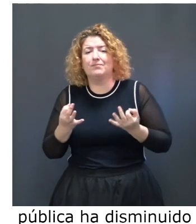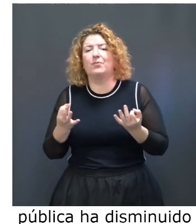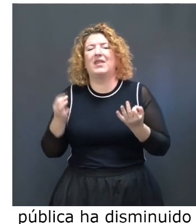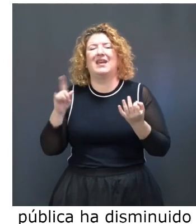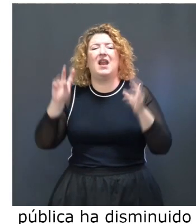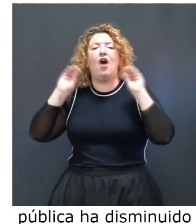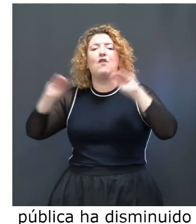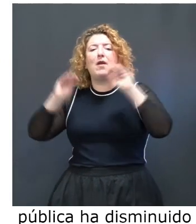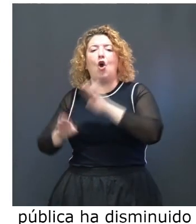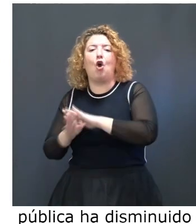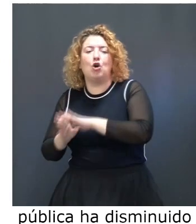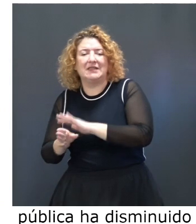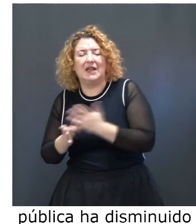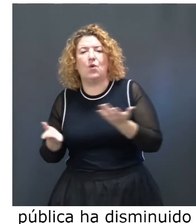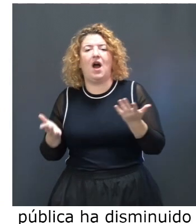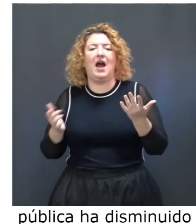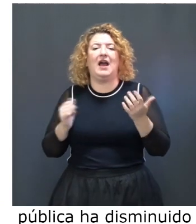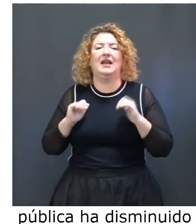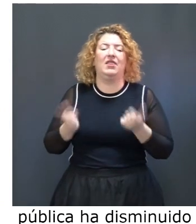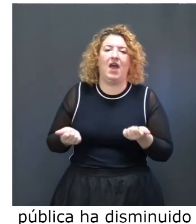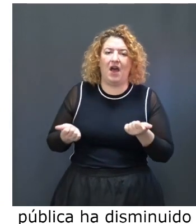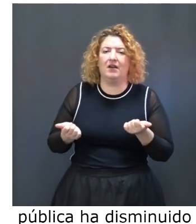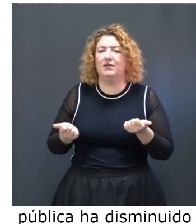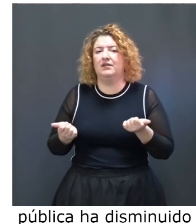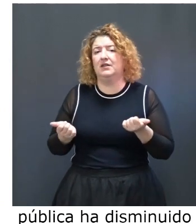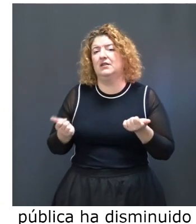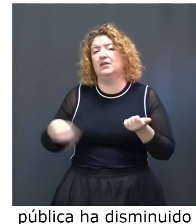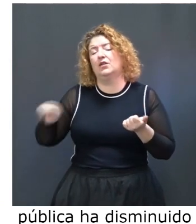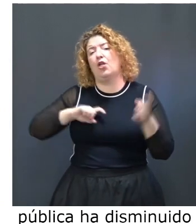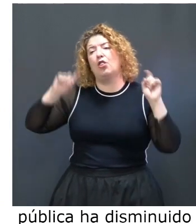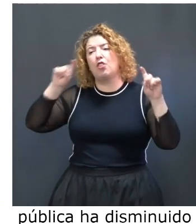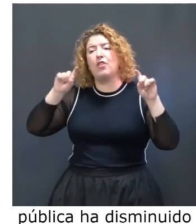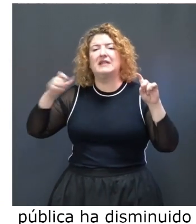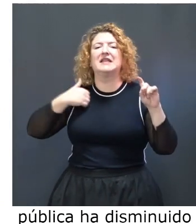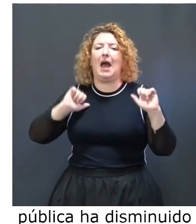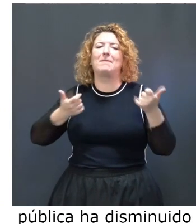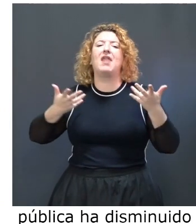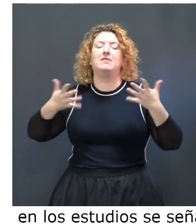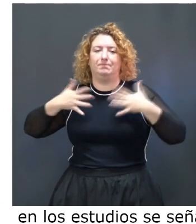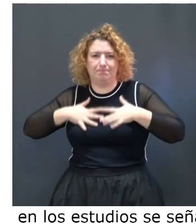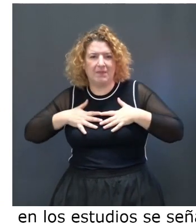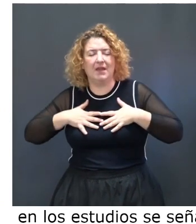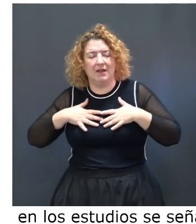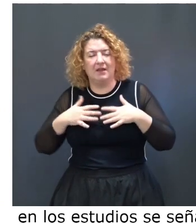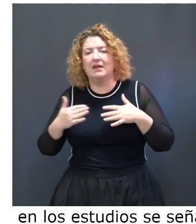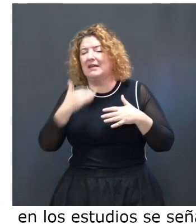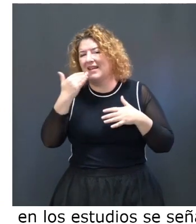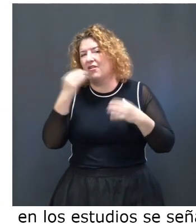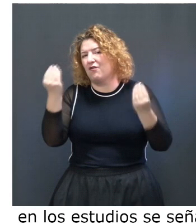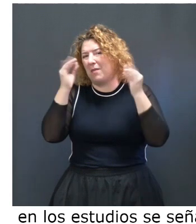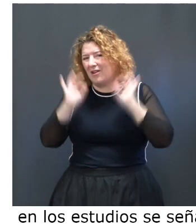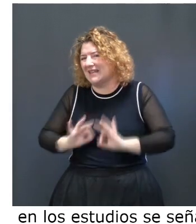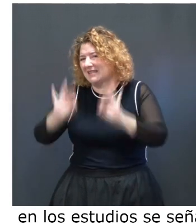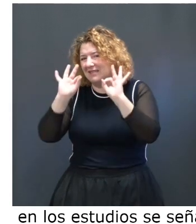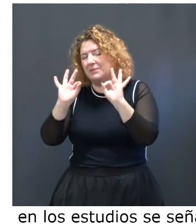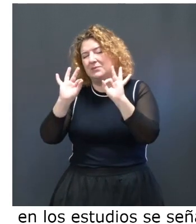continua como de inicial. Es verdad que aquellos nuevos docentes empiezan a tener incorporado formación específica en